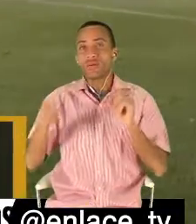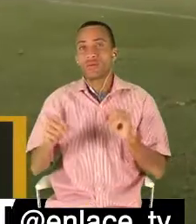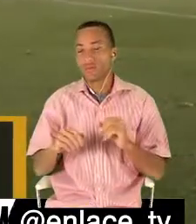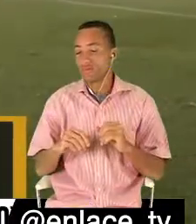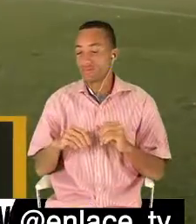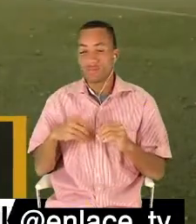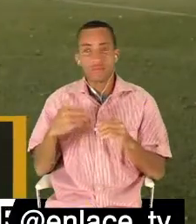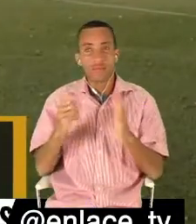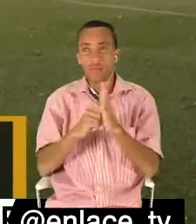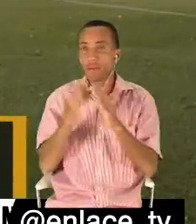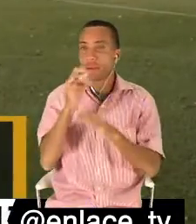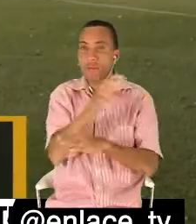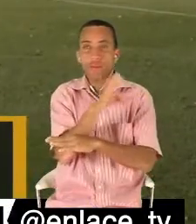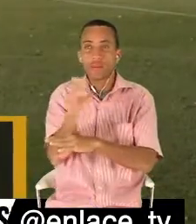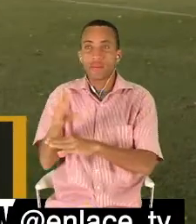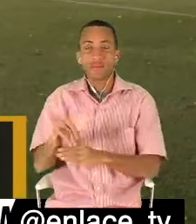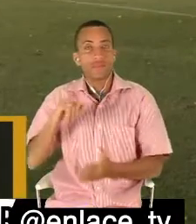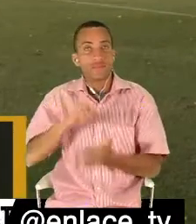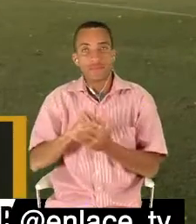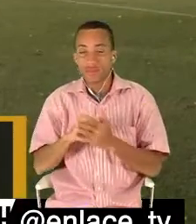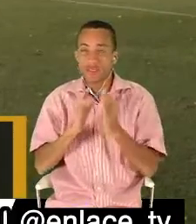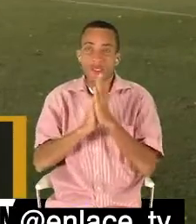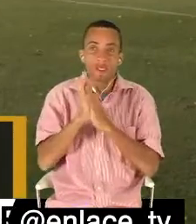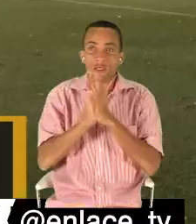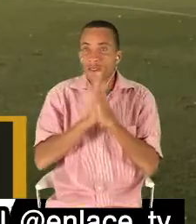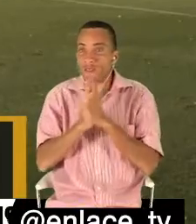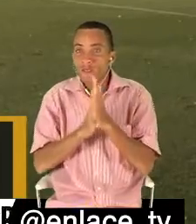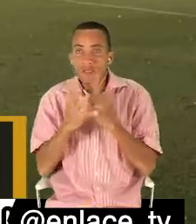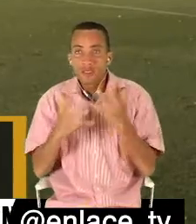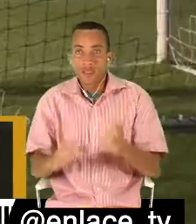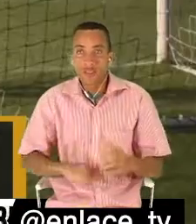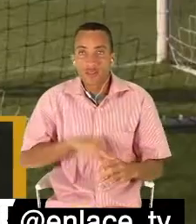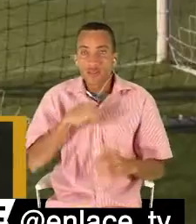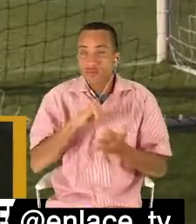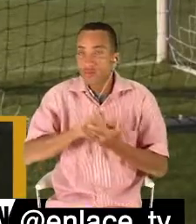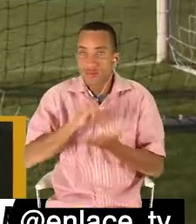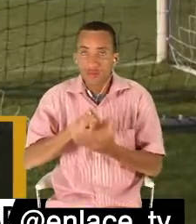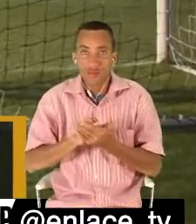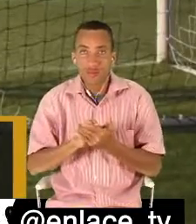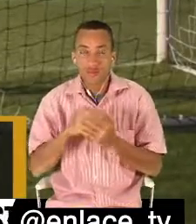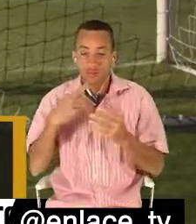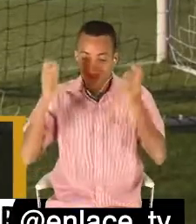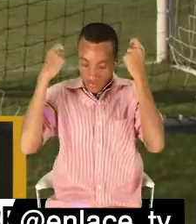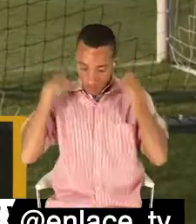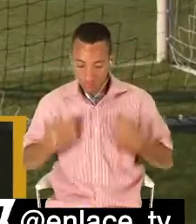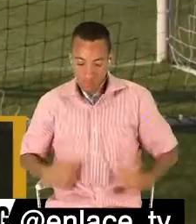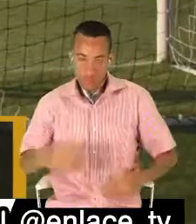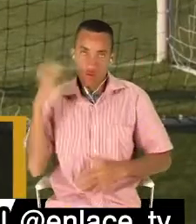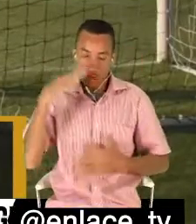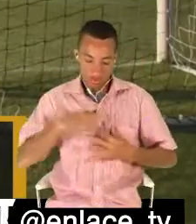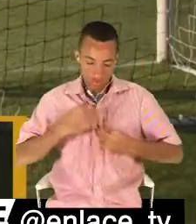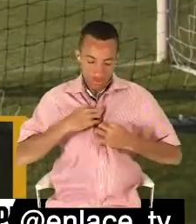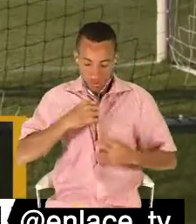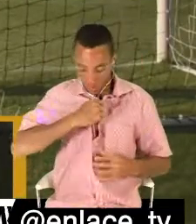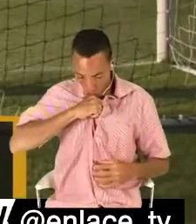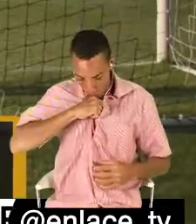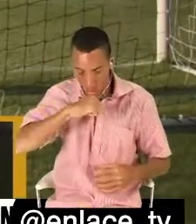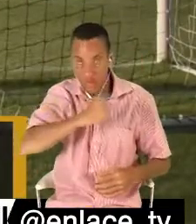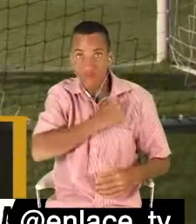América. La misma ilusión, el mismo deseo, el mismo orgullo, siempre vestir esta camiseta es motivo de felicidad,